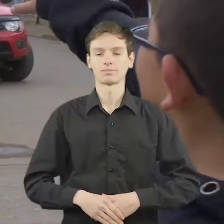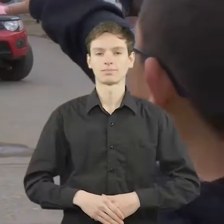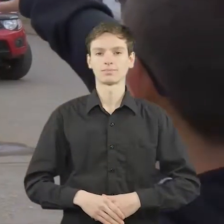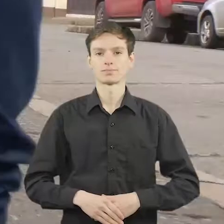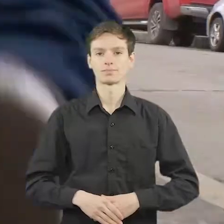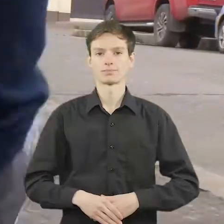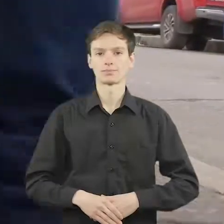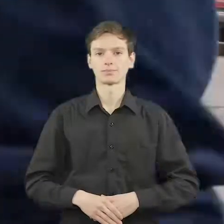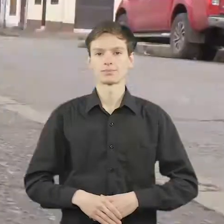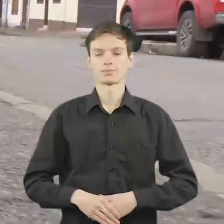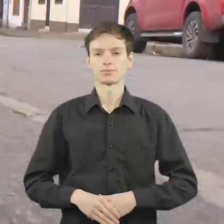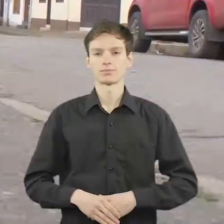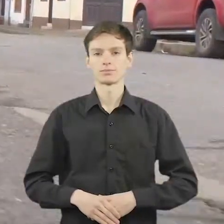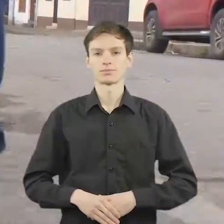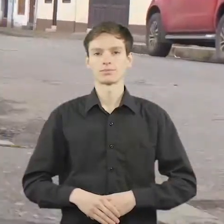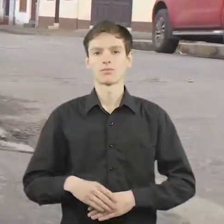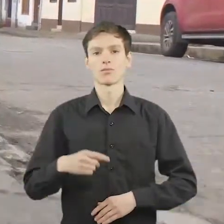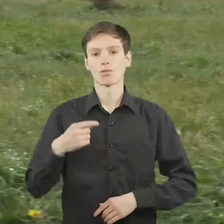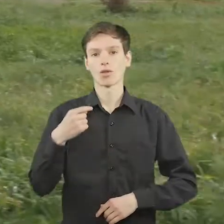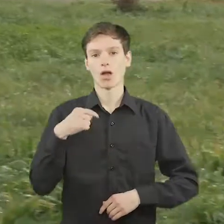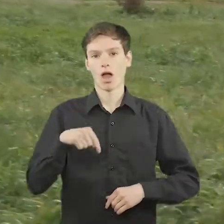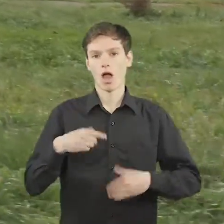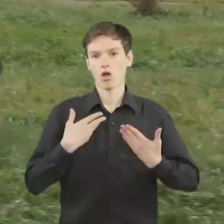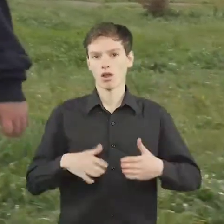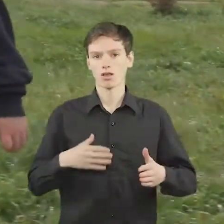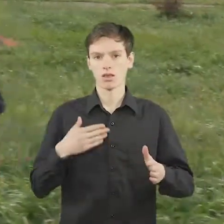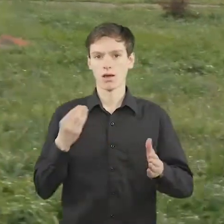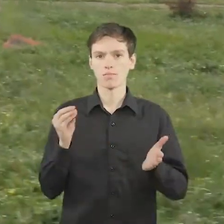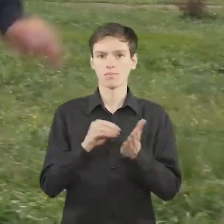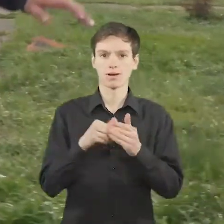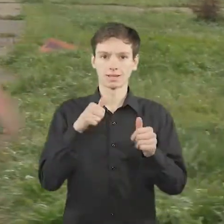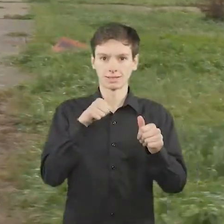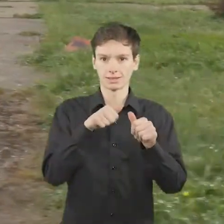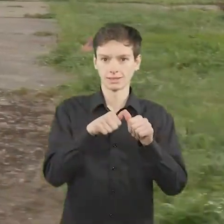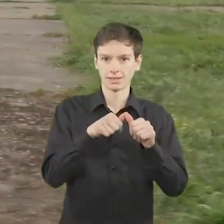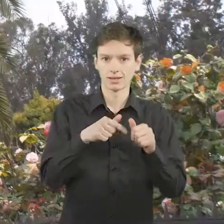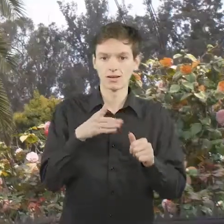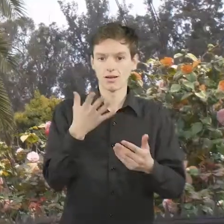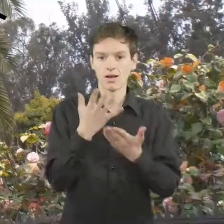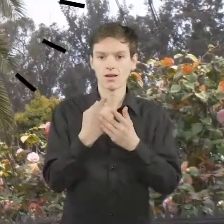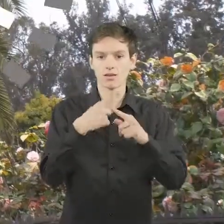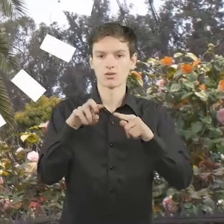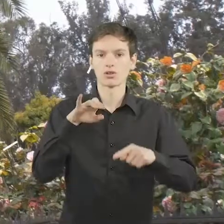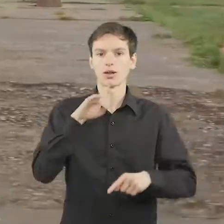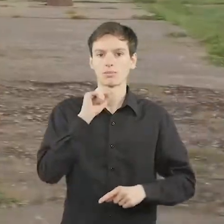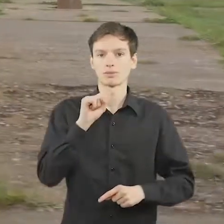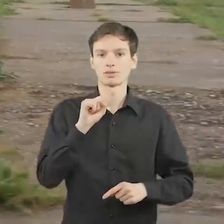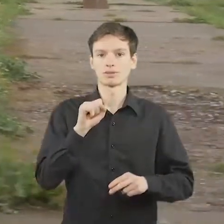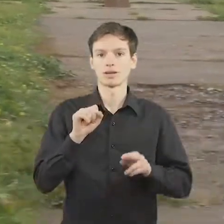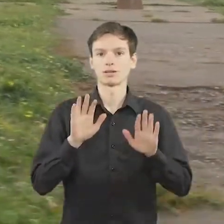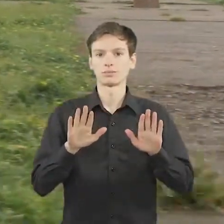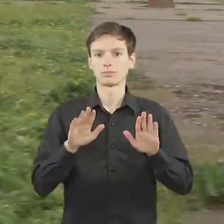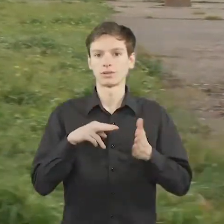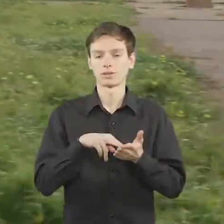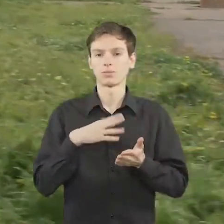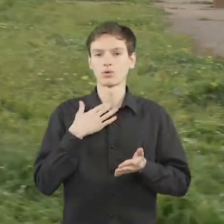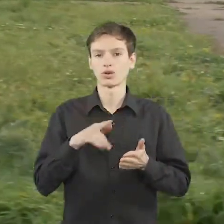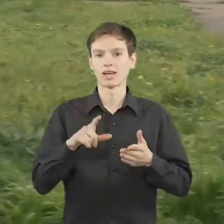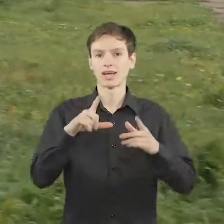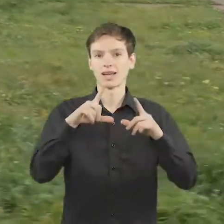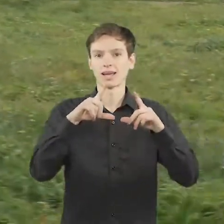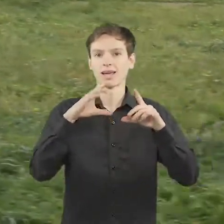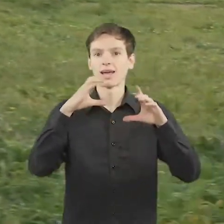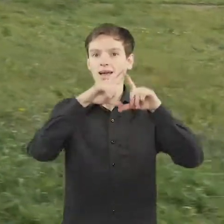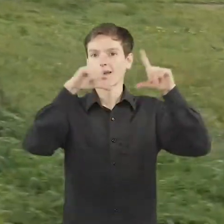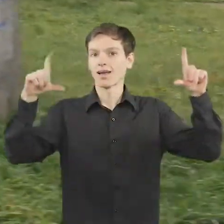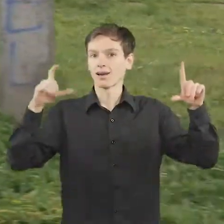camina paso rápido por una plaza. Posa junto a la estatua de un chef. ya estamos un poco más cerca de Luis, porque ahí hay otra pista. Esperemos que los carteles nos estén diciendo